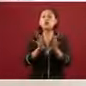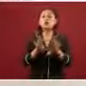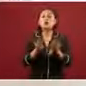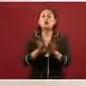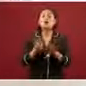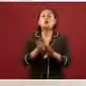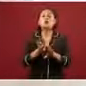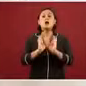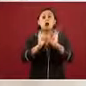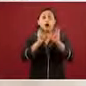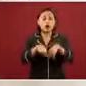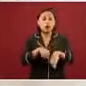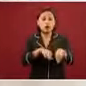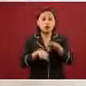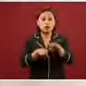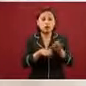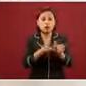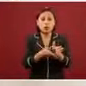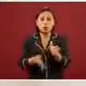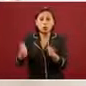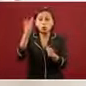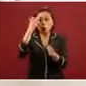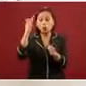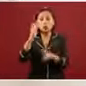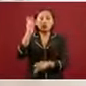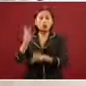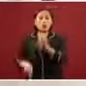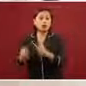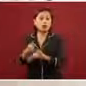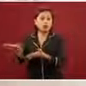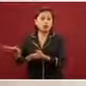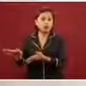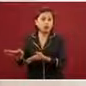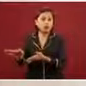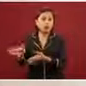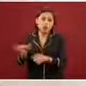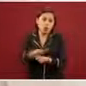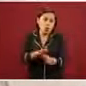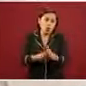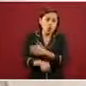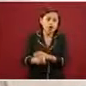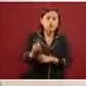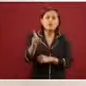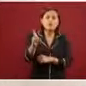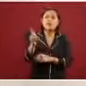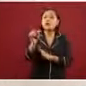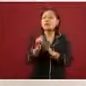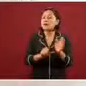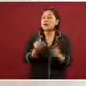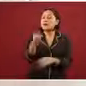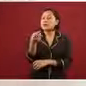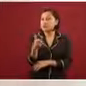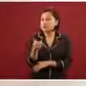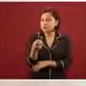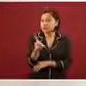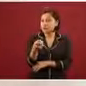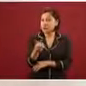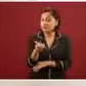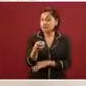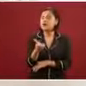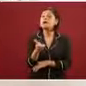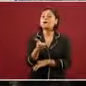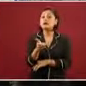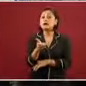que se identifica claramente es el periodo decembrino, donde se da de baja la plantilla y después se vuelve